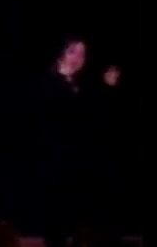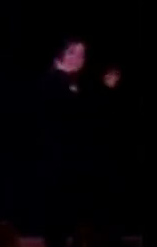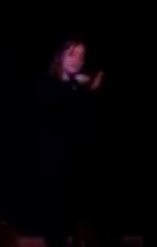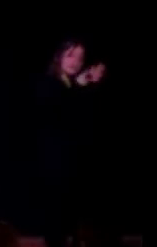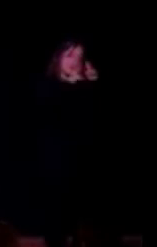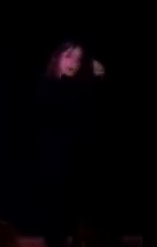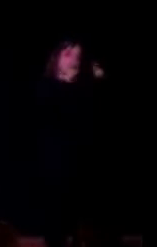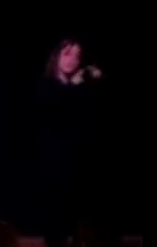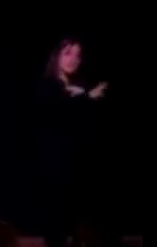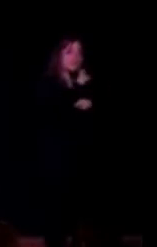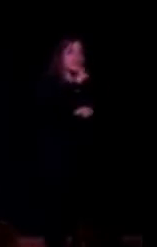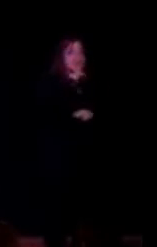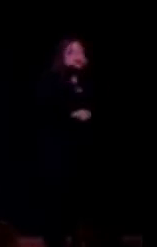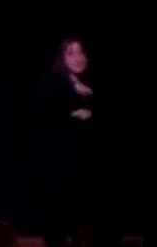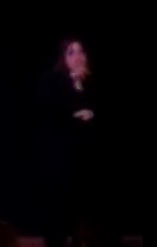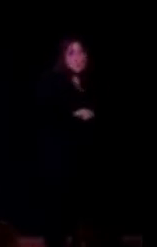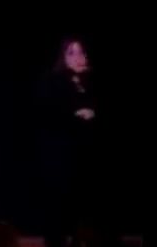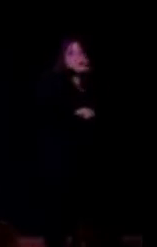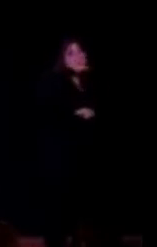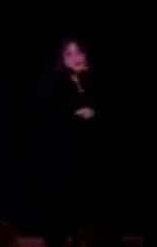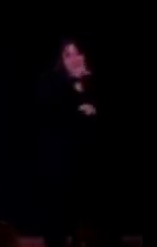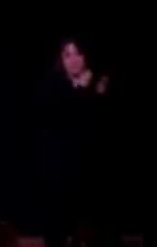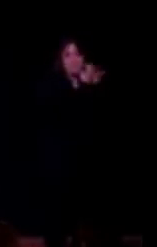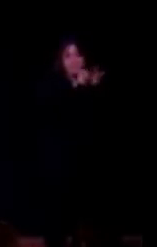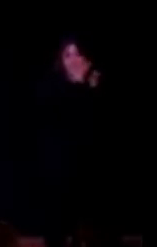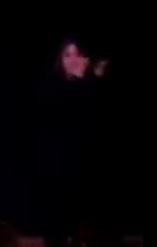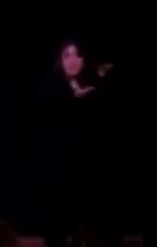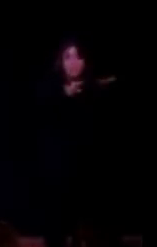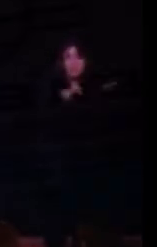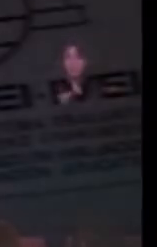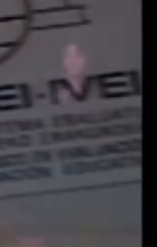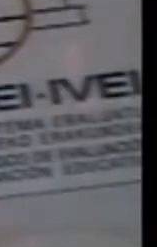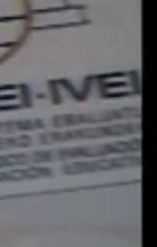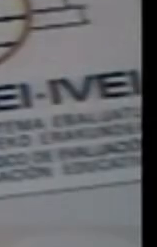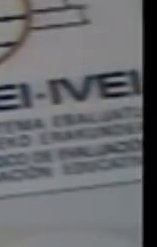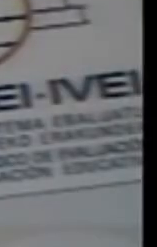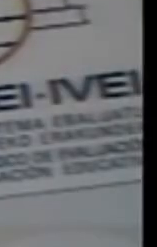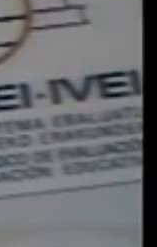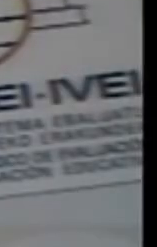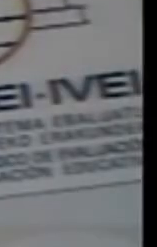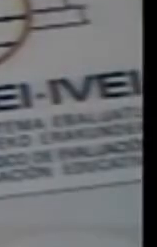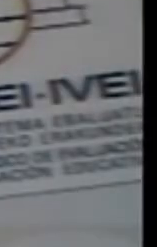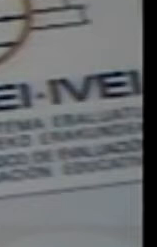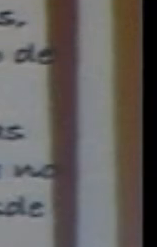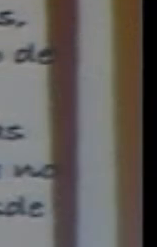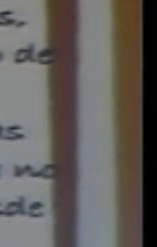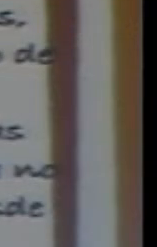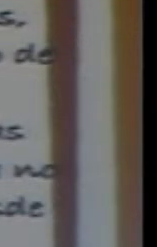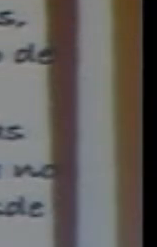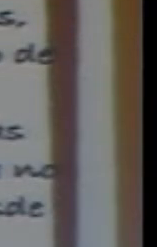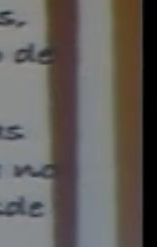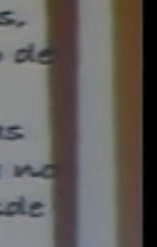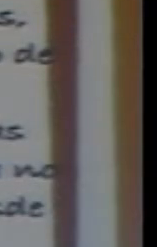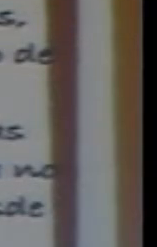informes de evaluación pisa hacia atrás que siempre si se desarrollan con algunas claves e inclusivas